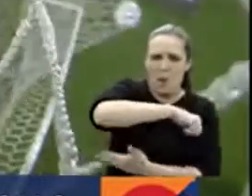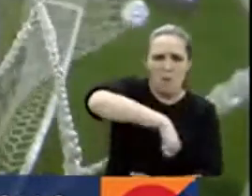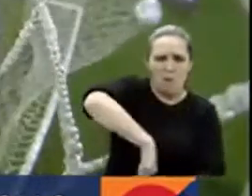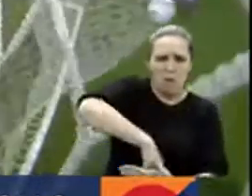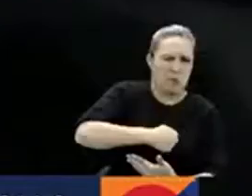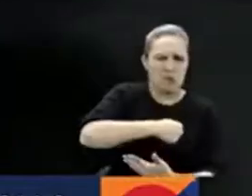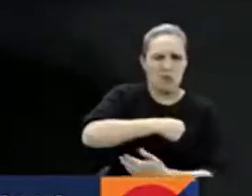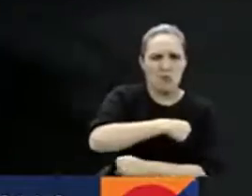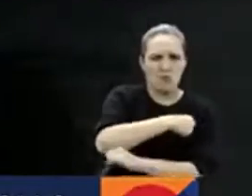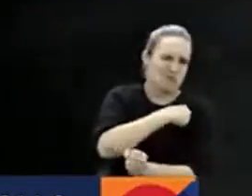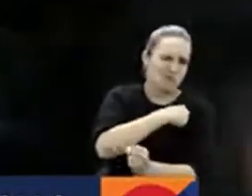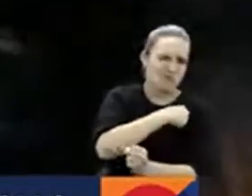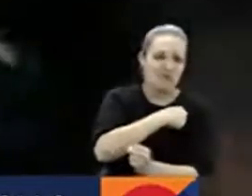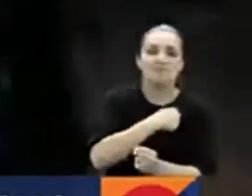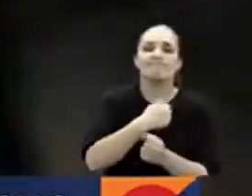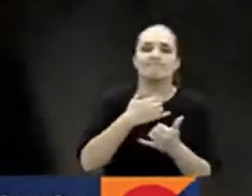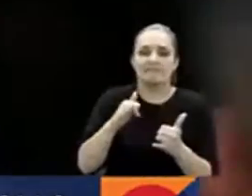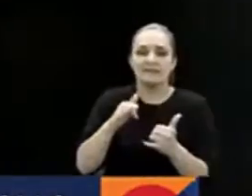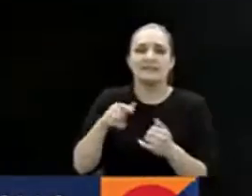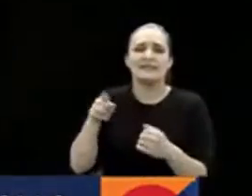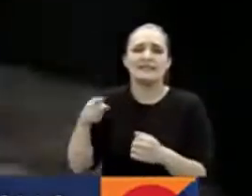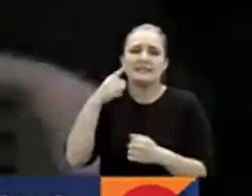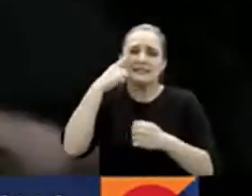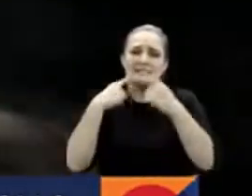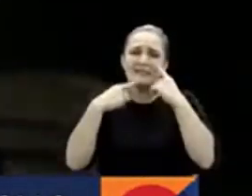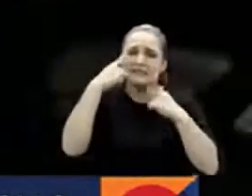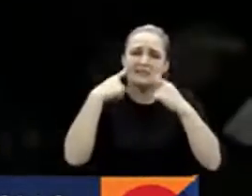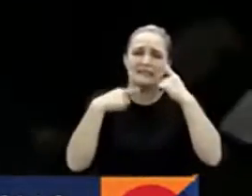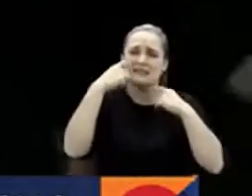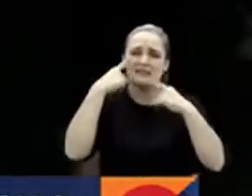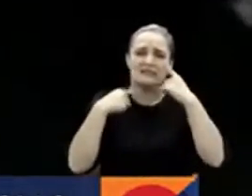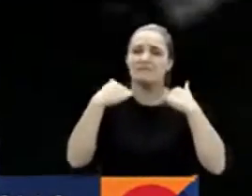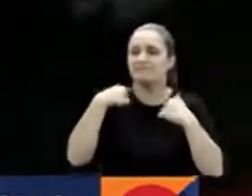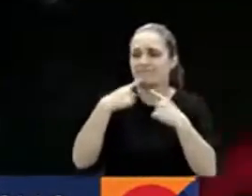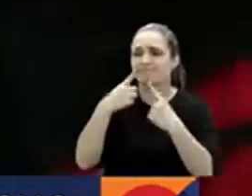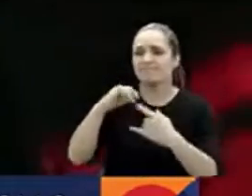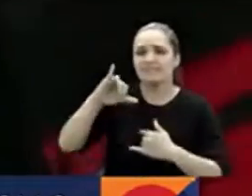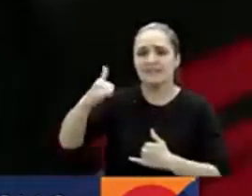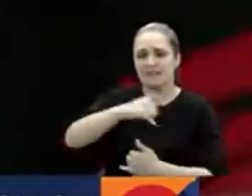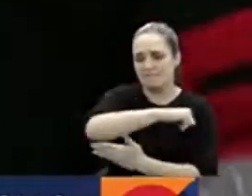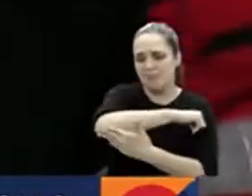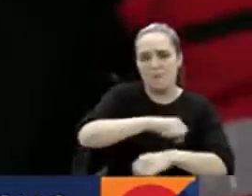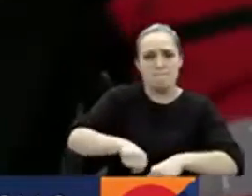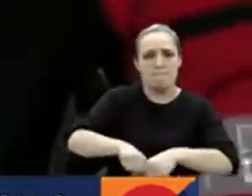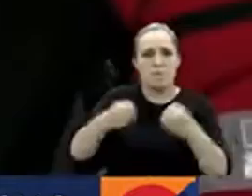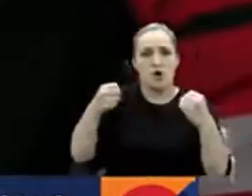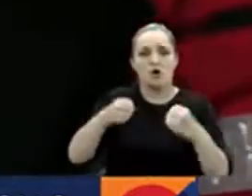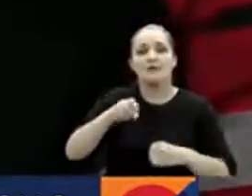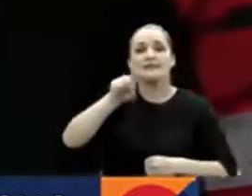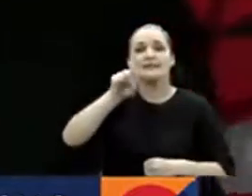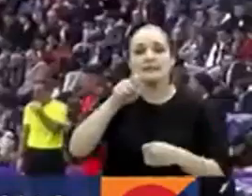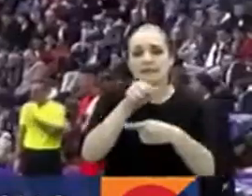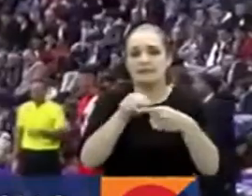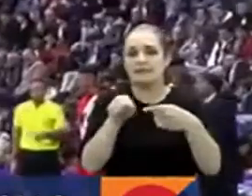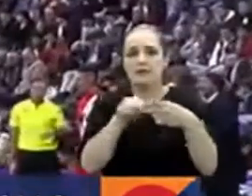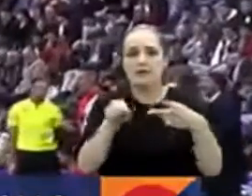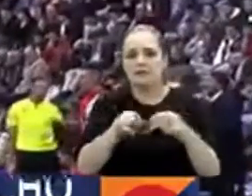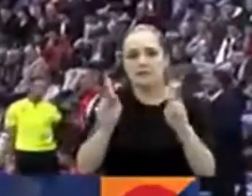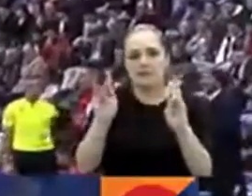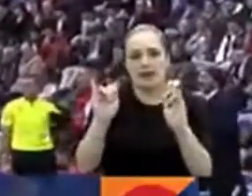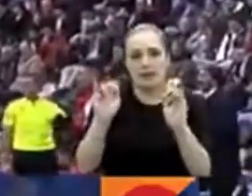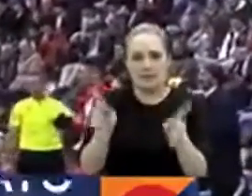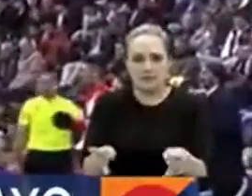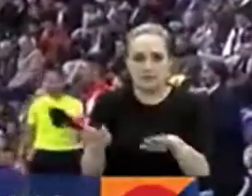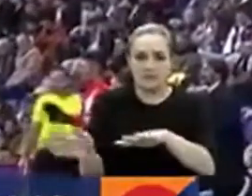y se desplaza. El arquero sale en medio del llanto y el dictamen es fractura de codo. Y su incapacidad será de 6 semanas. Falcao García